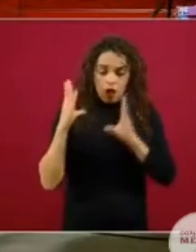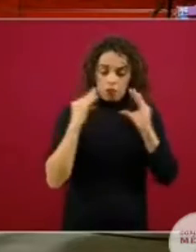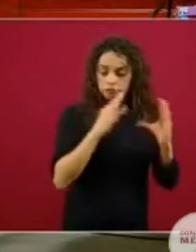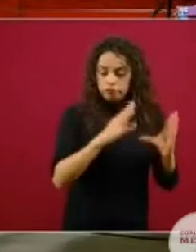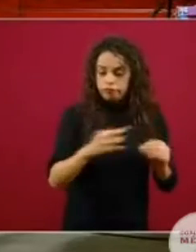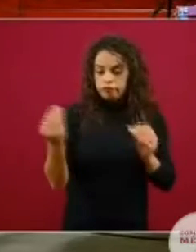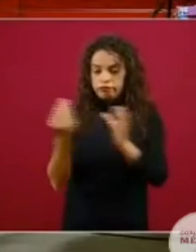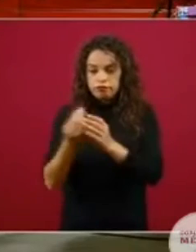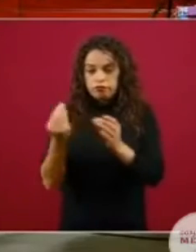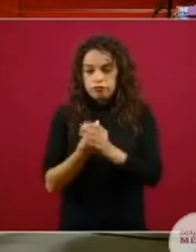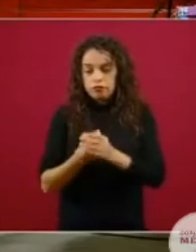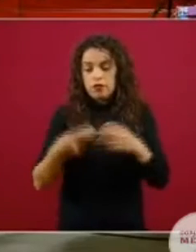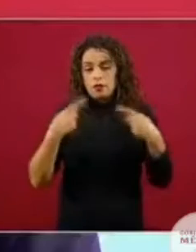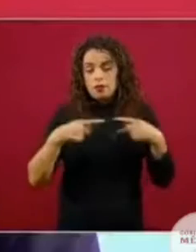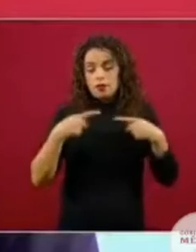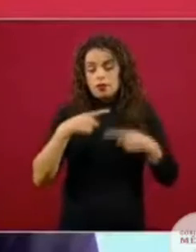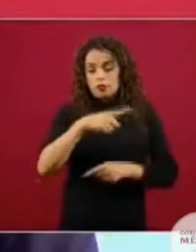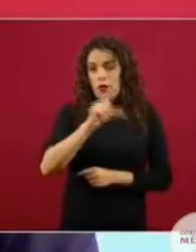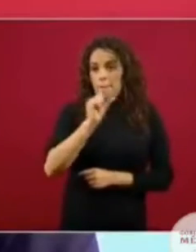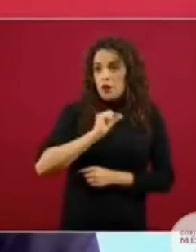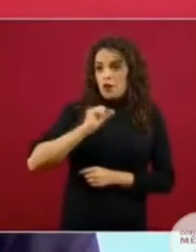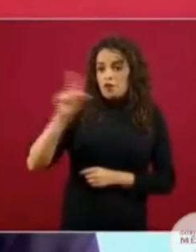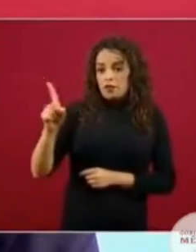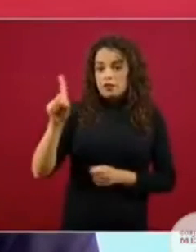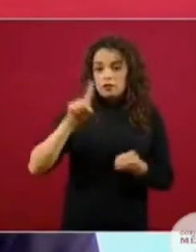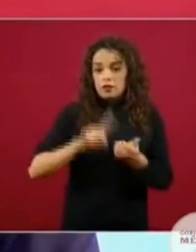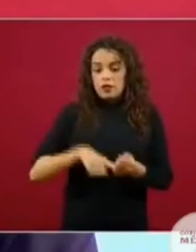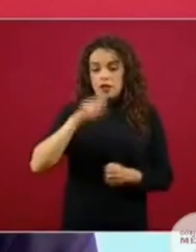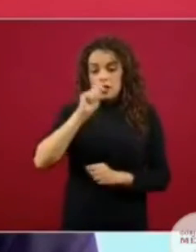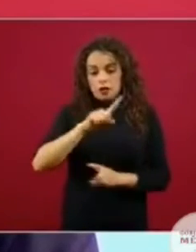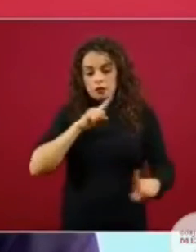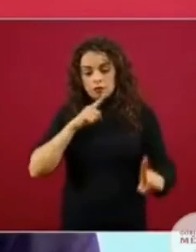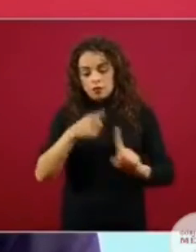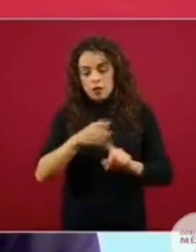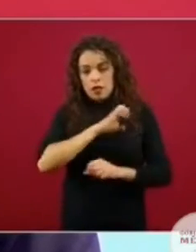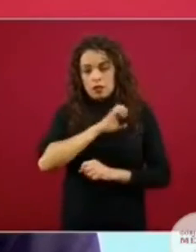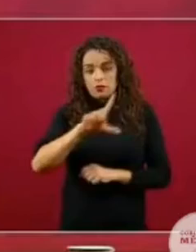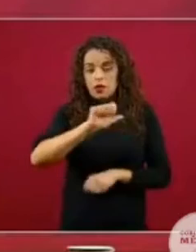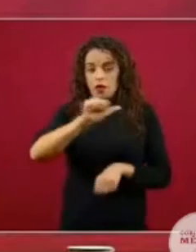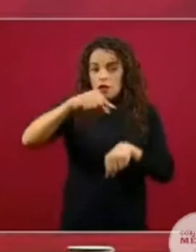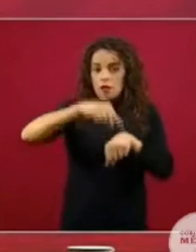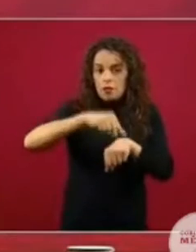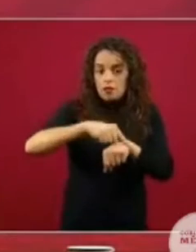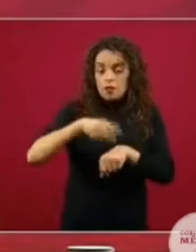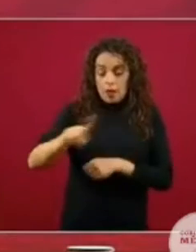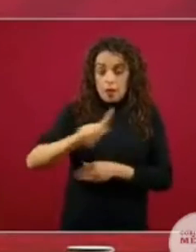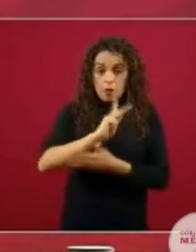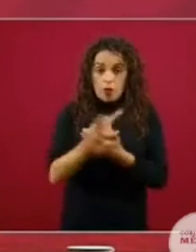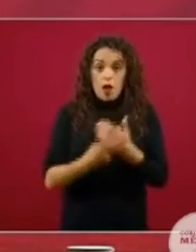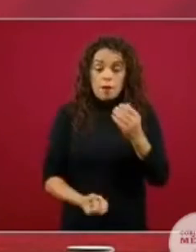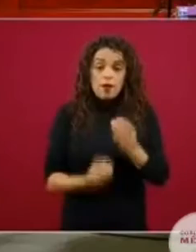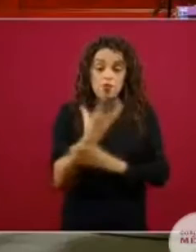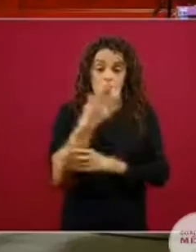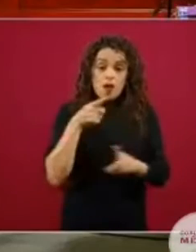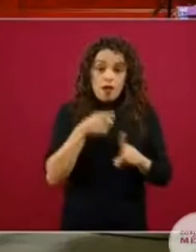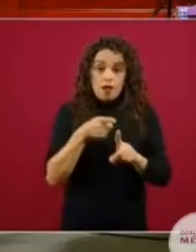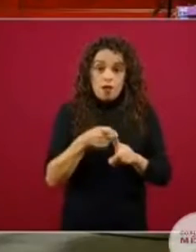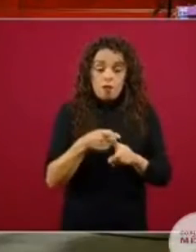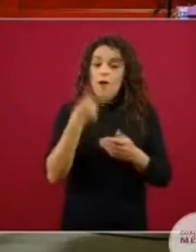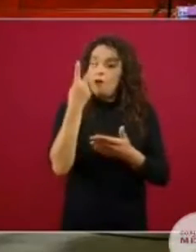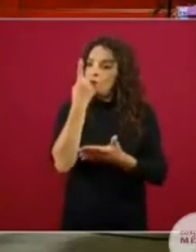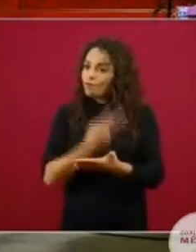humanos particularmente en el área de especialización médica que es un programa nuevo en el que se va a duplicar